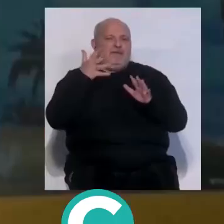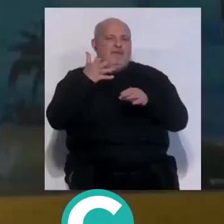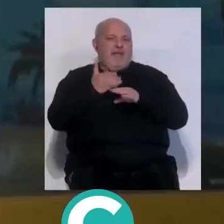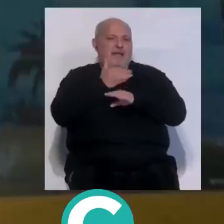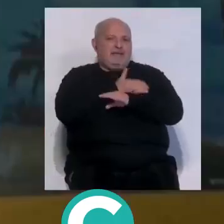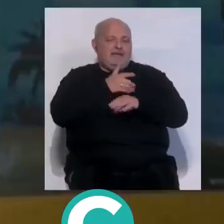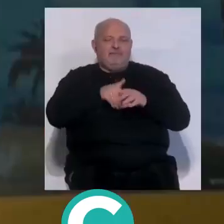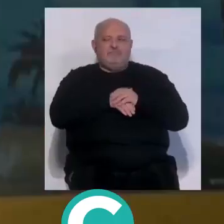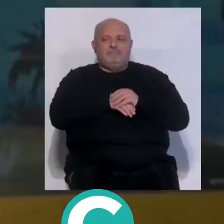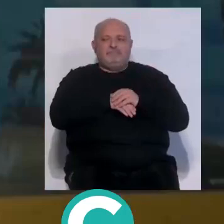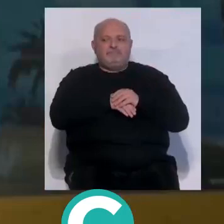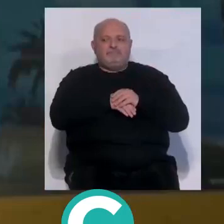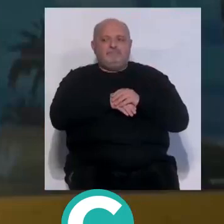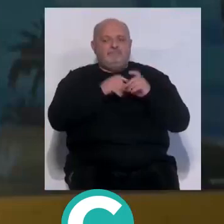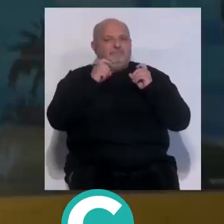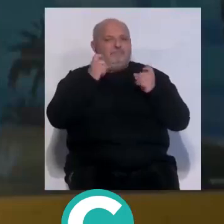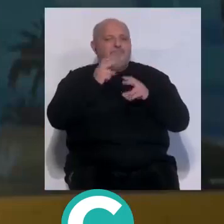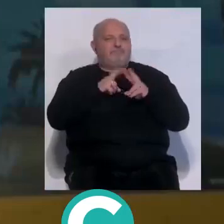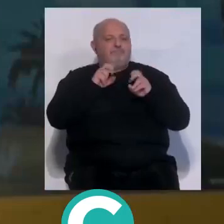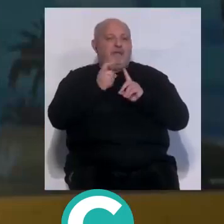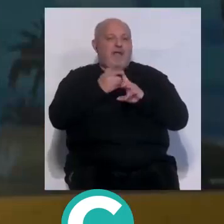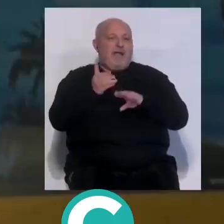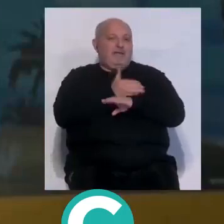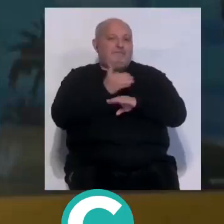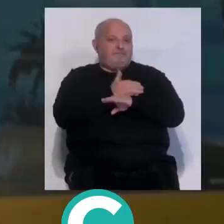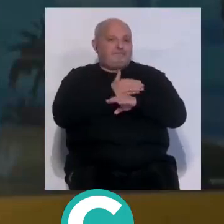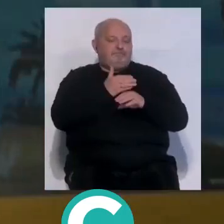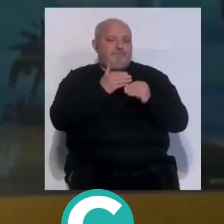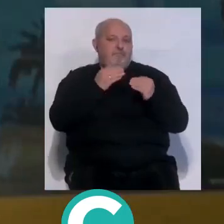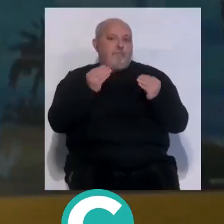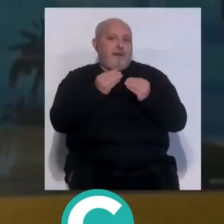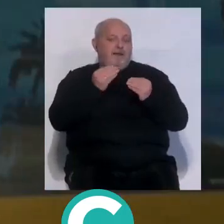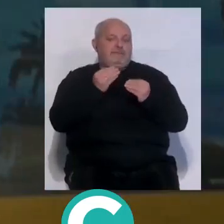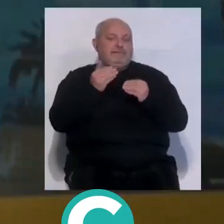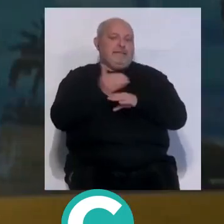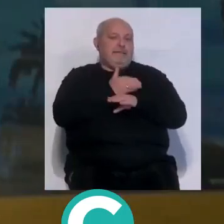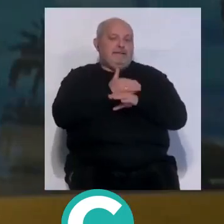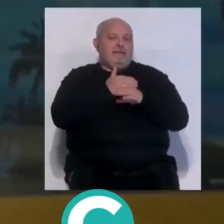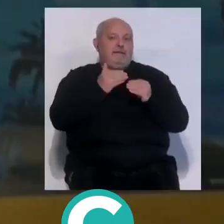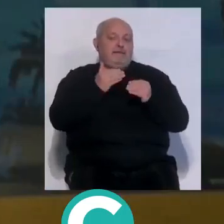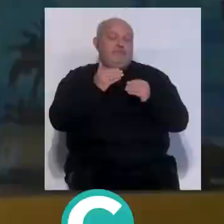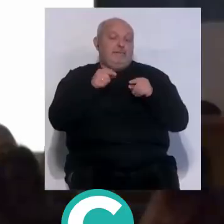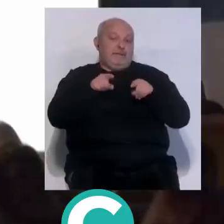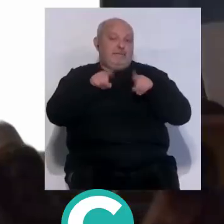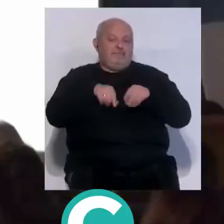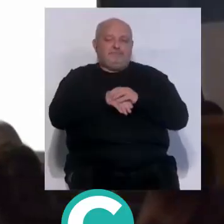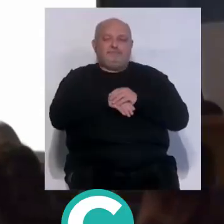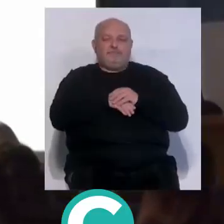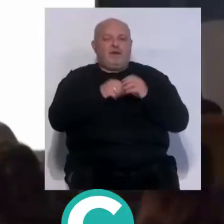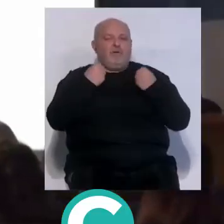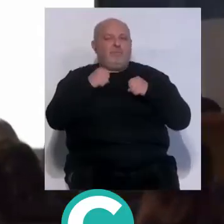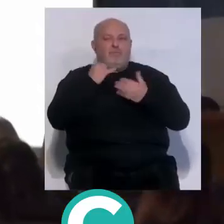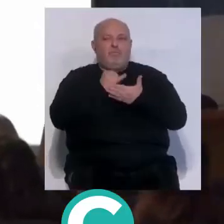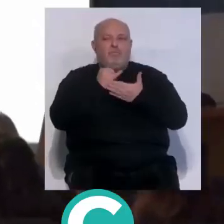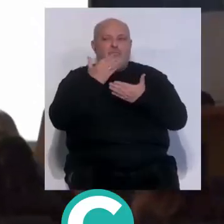precoz. Se está intentando que se diagnostique antes, que se diagnostique mejor y que se trate antes y mejor también. Hay ensayos,